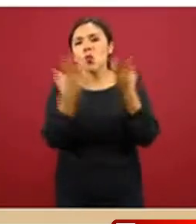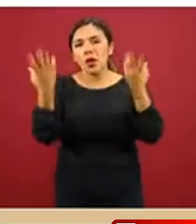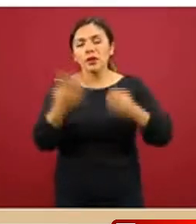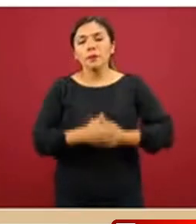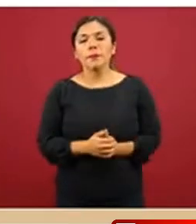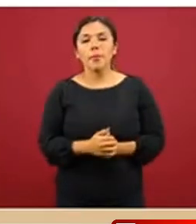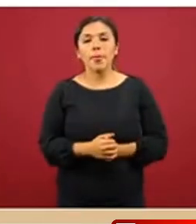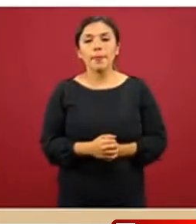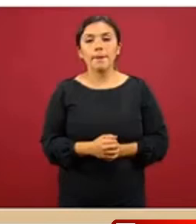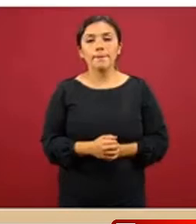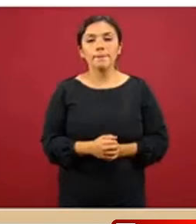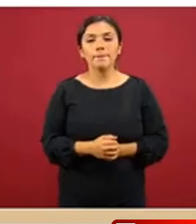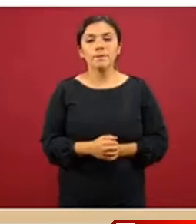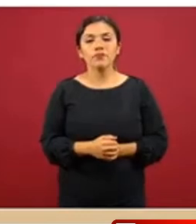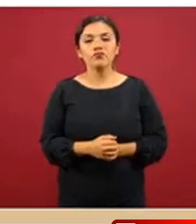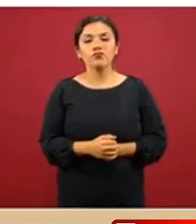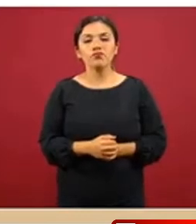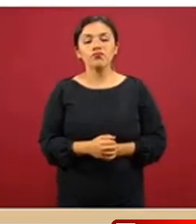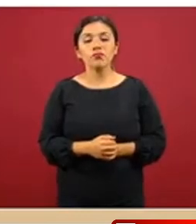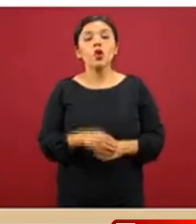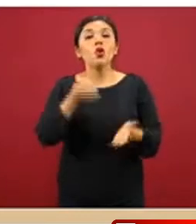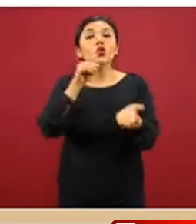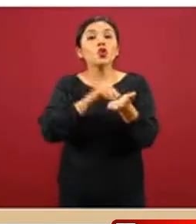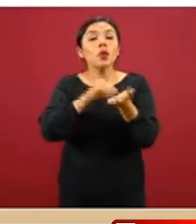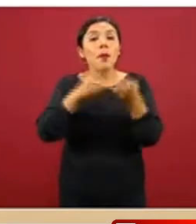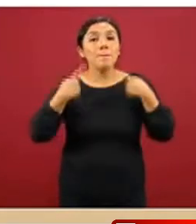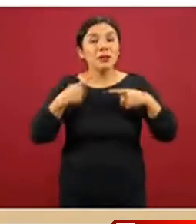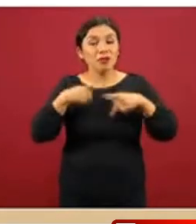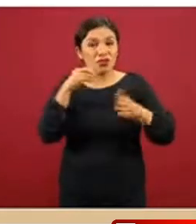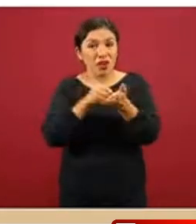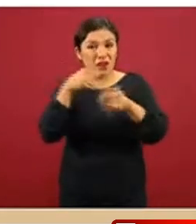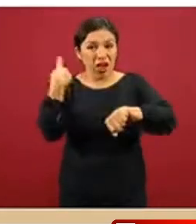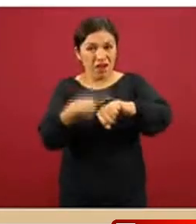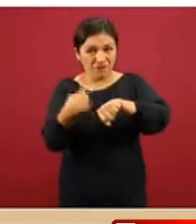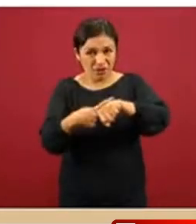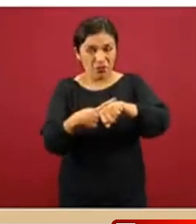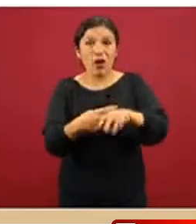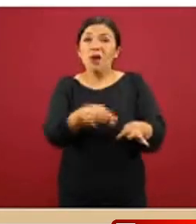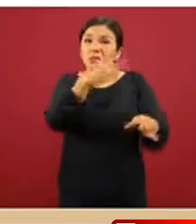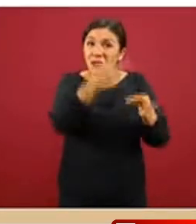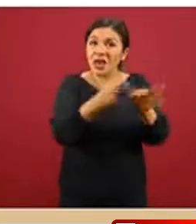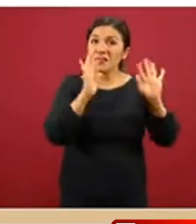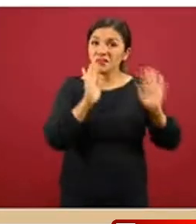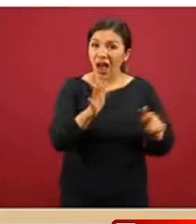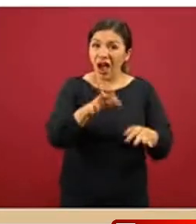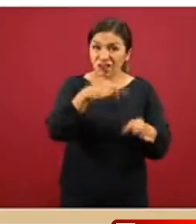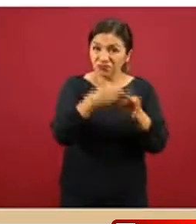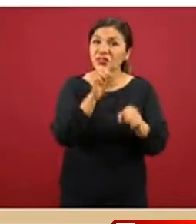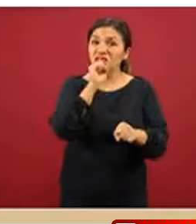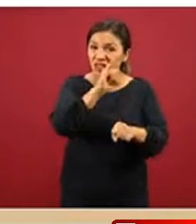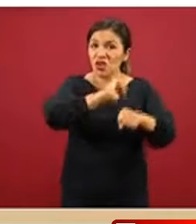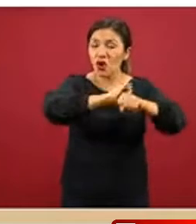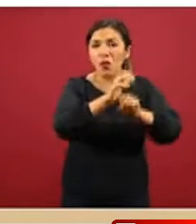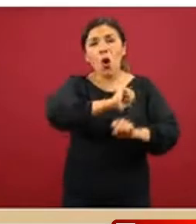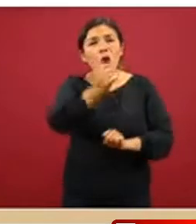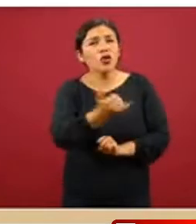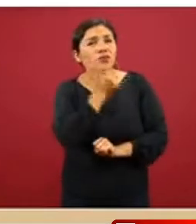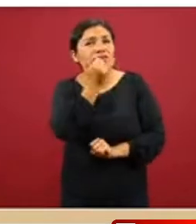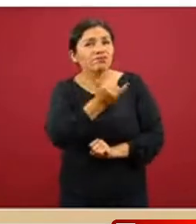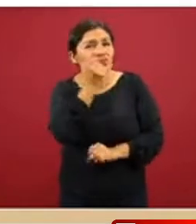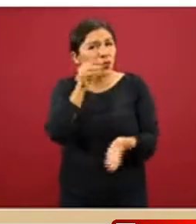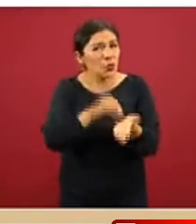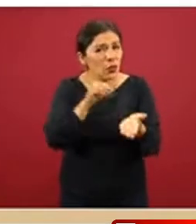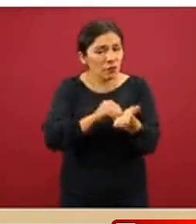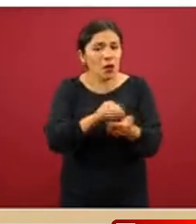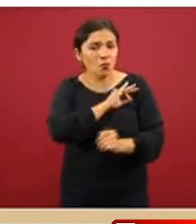diapositiva, que es precisamente los casos activos, tanto el grupo de confirmados como también el grupo de aún sospechosos, y